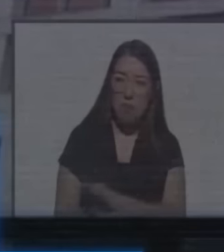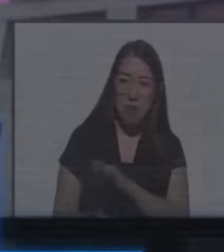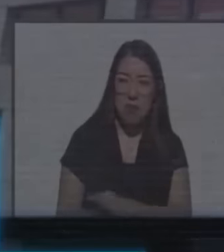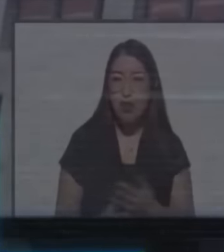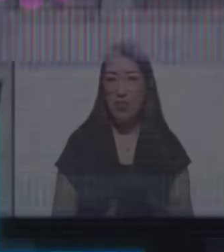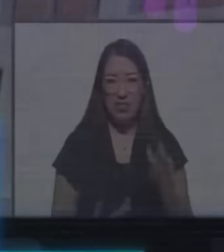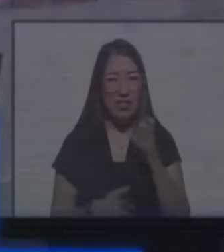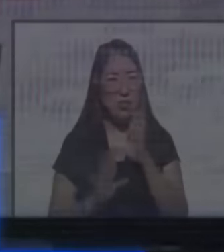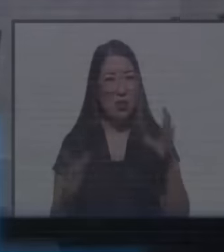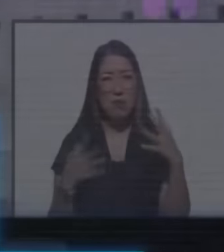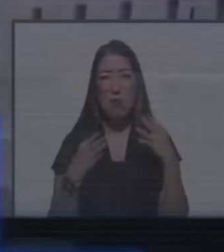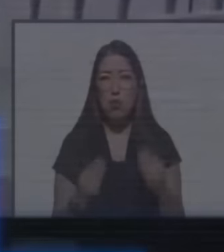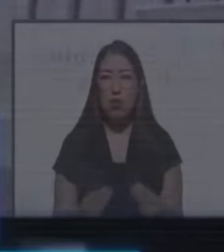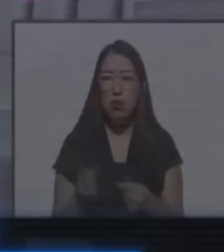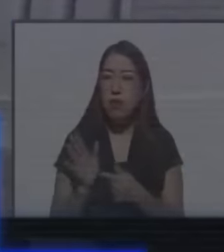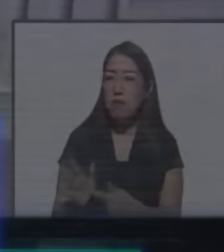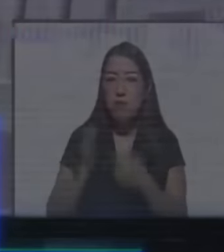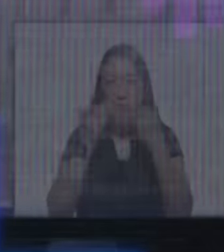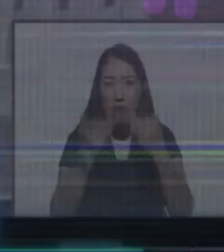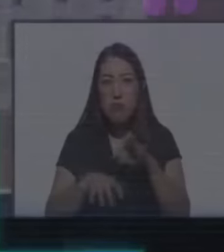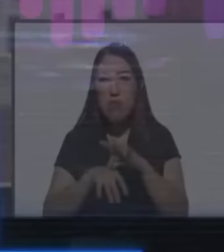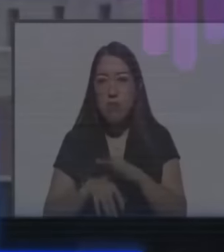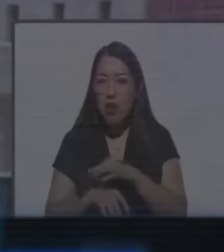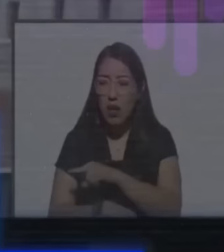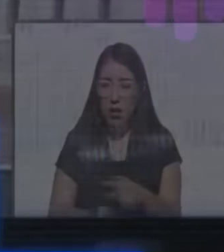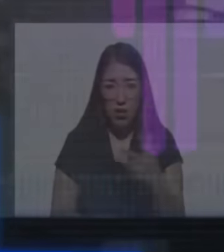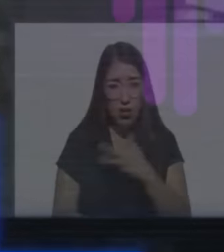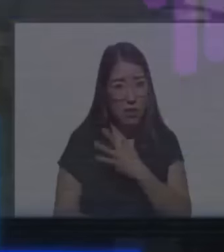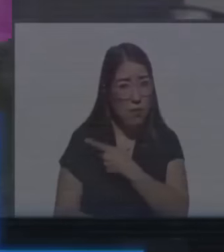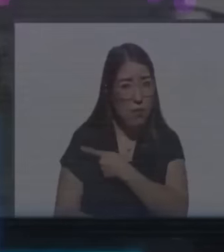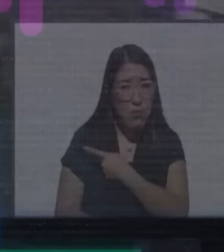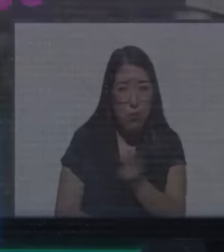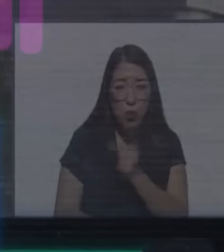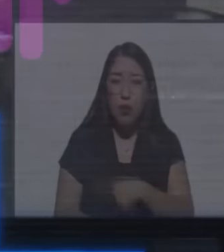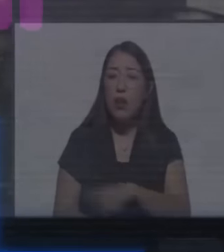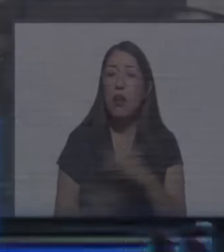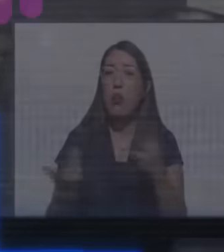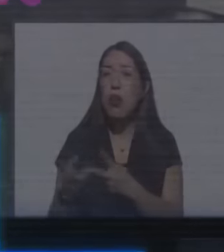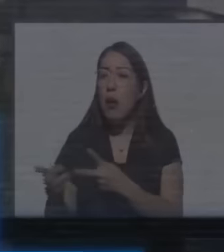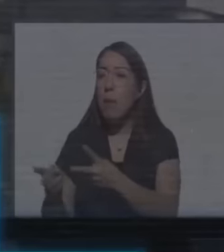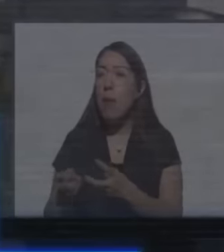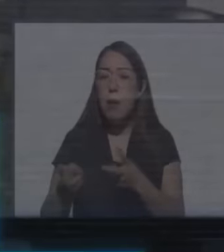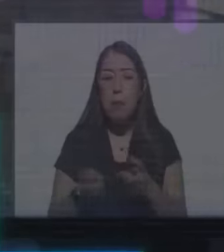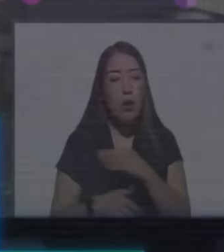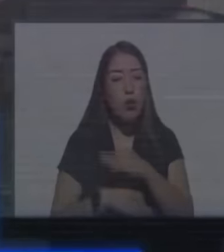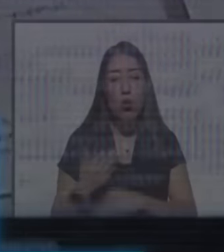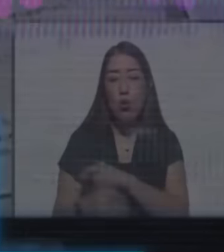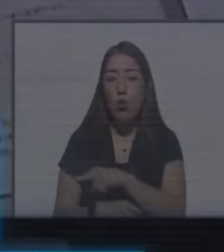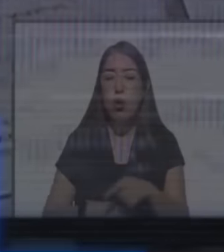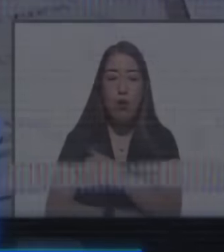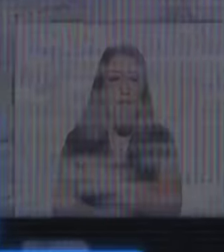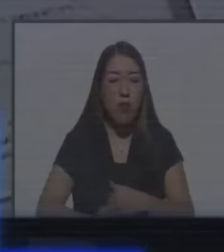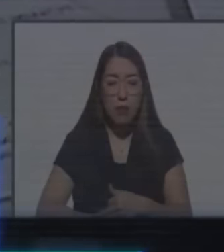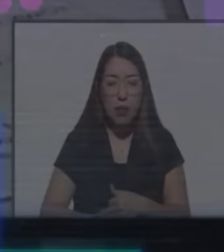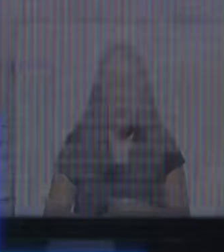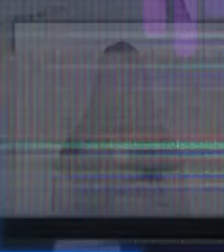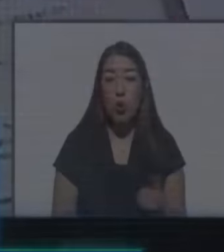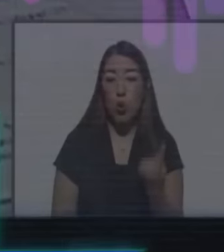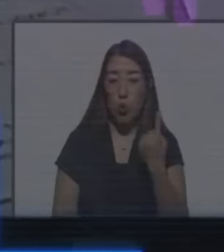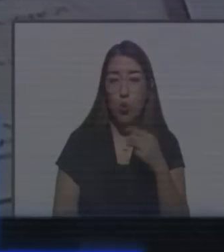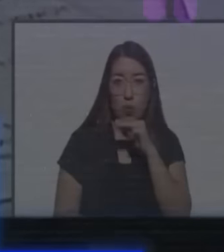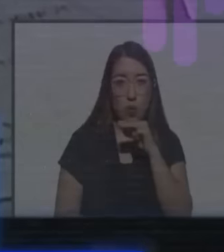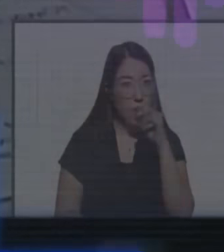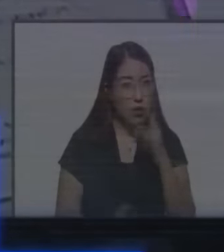de evidencias, testimonios de que crecieron en la extrema pobreza y que se dedicaban a robar, y que toda la familia, prácticamente, excepto su mamá,